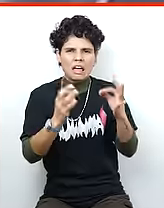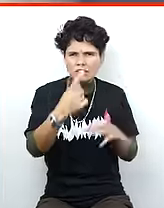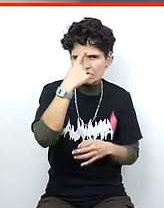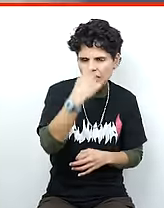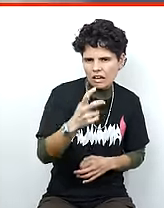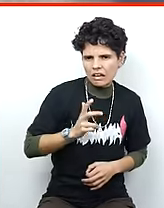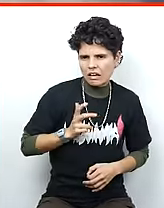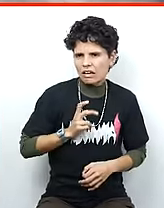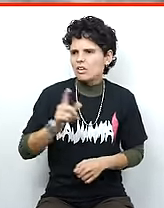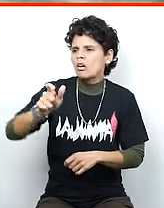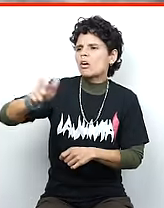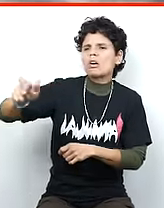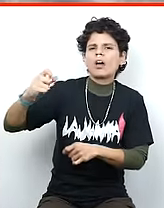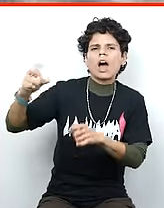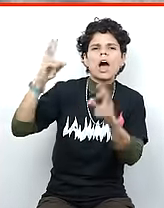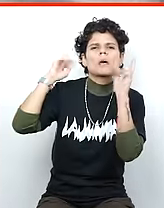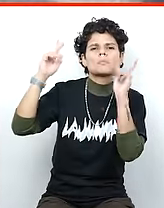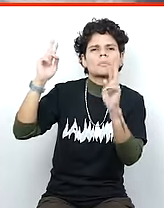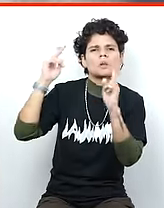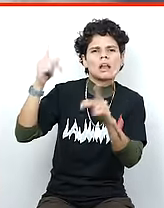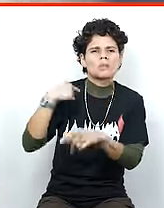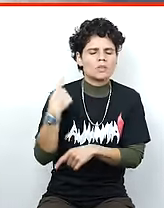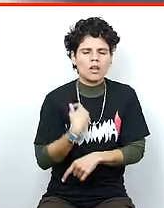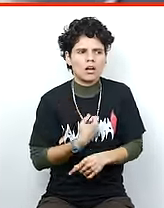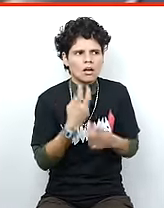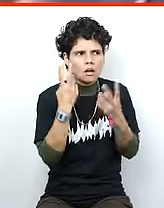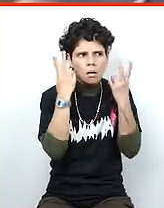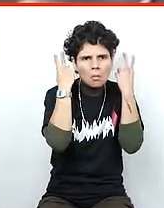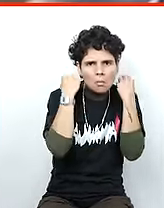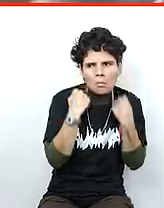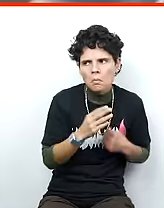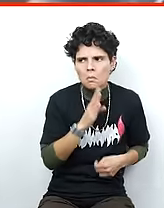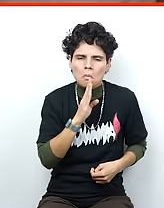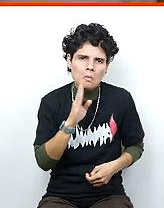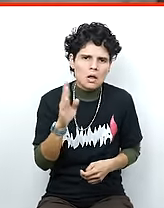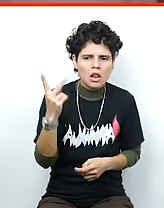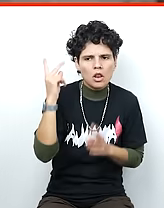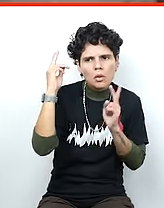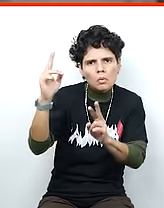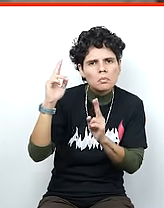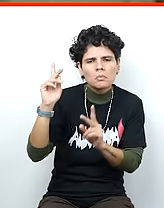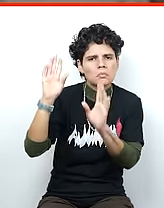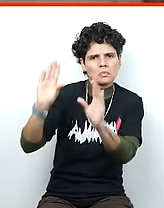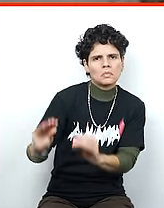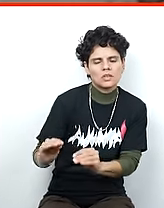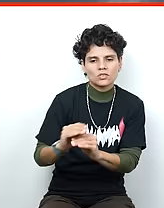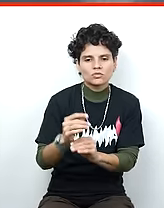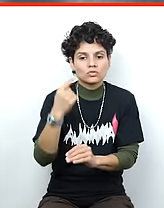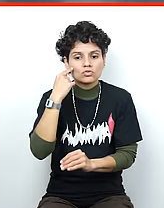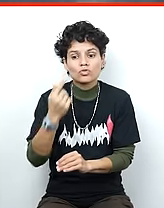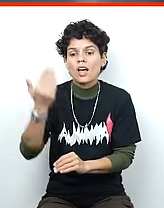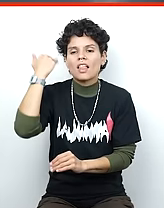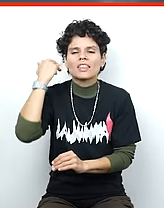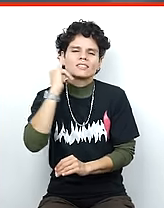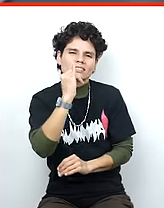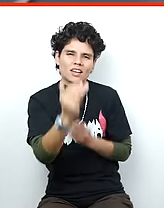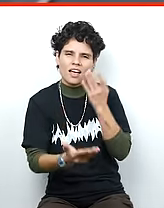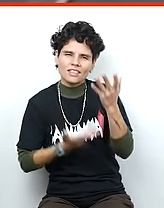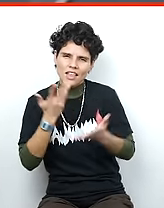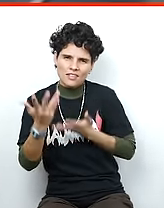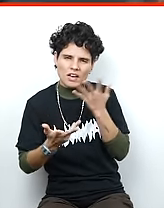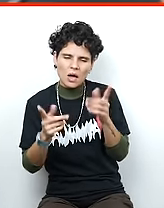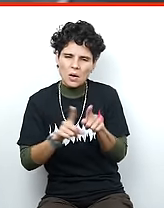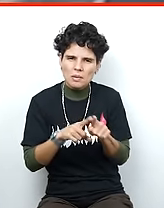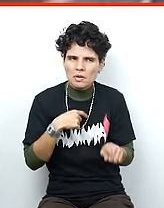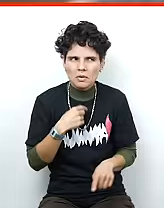yo, qué van a decir de mí? Si no pasa nada, no me atrevía, ¿cachai? Tenía ese prejuicio. O sea, en ese momento el que cantaba. Cantaba, pero